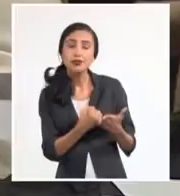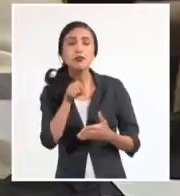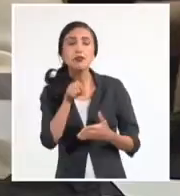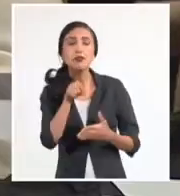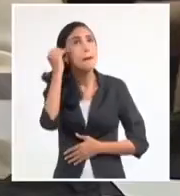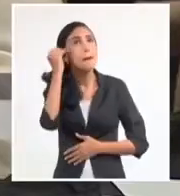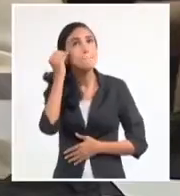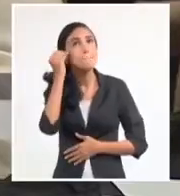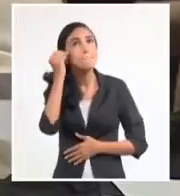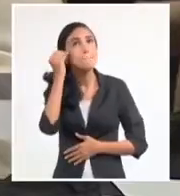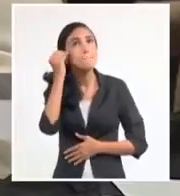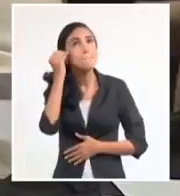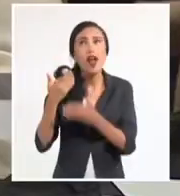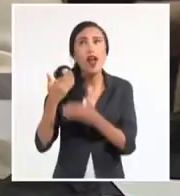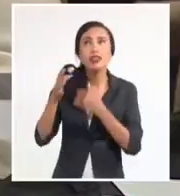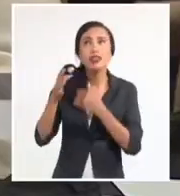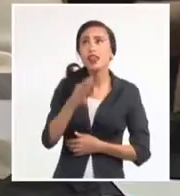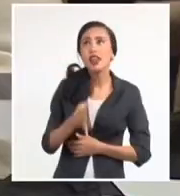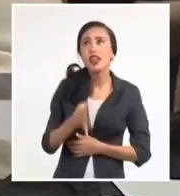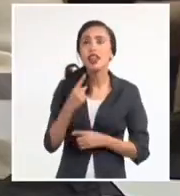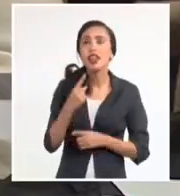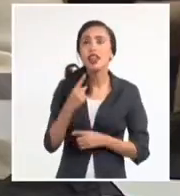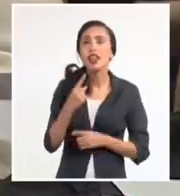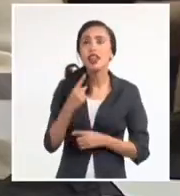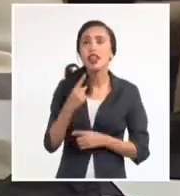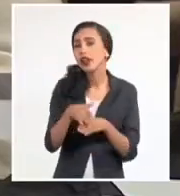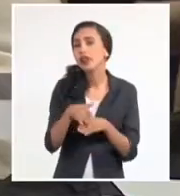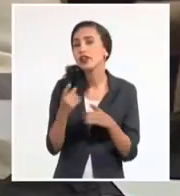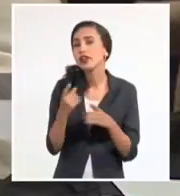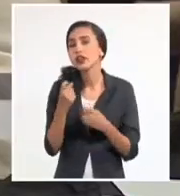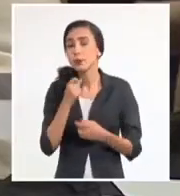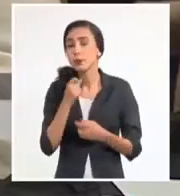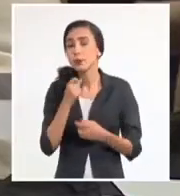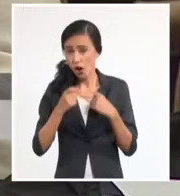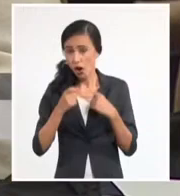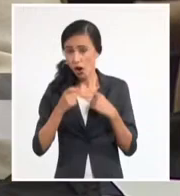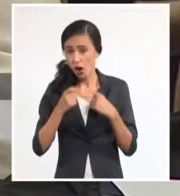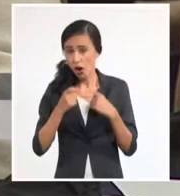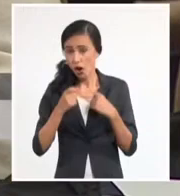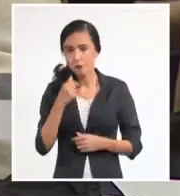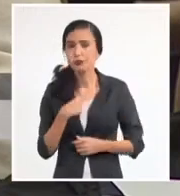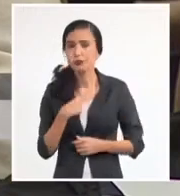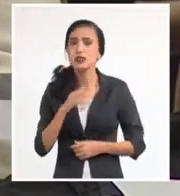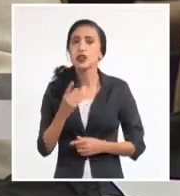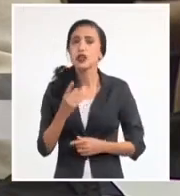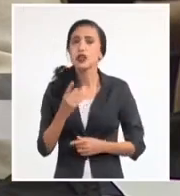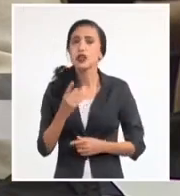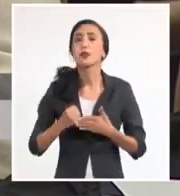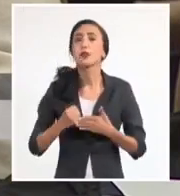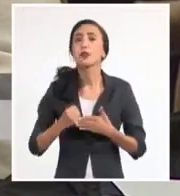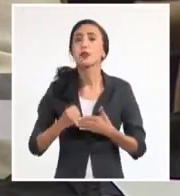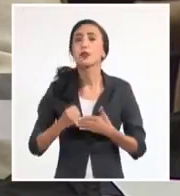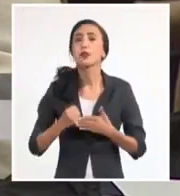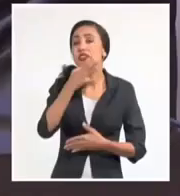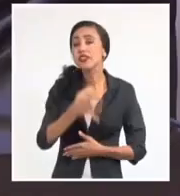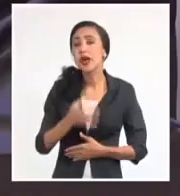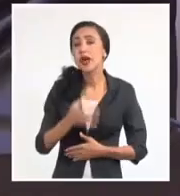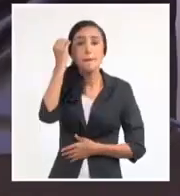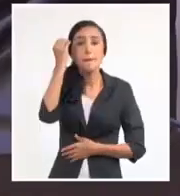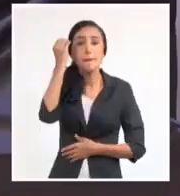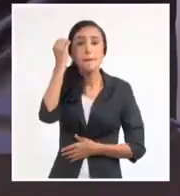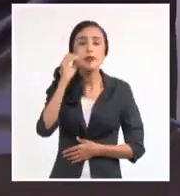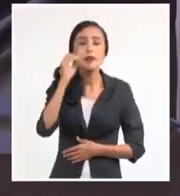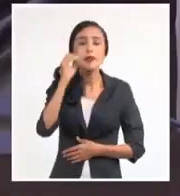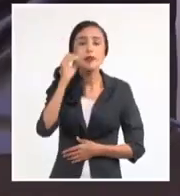aporte de Fidel a cada una de esas temáticas. Por solo mencionar algunas, los aportes de Fidel al pensamiento